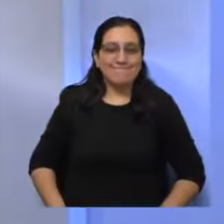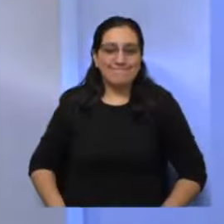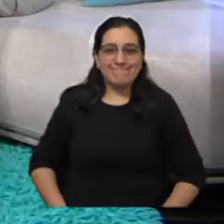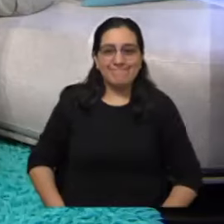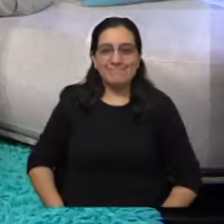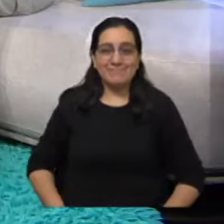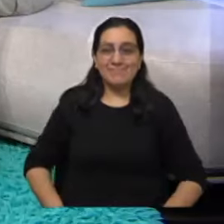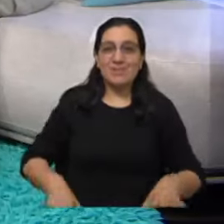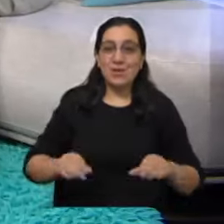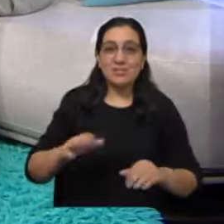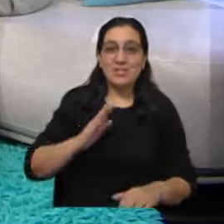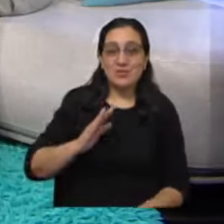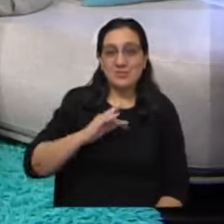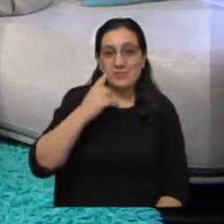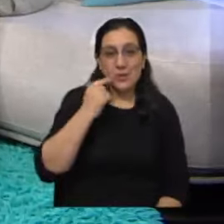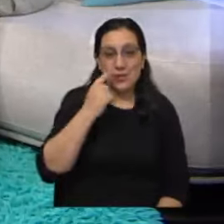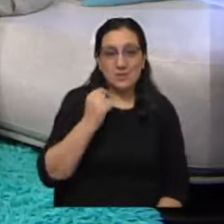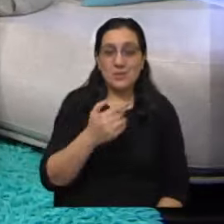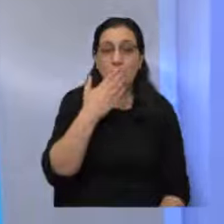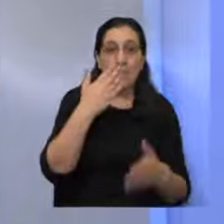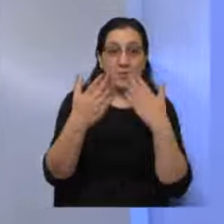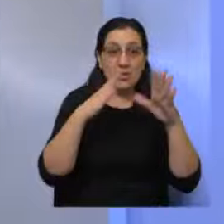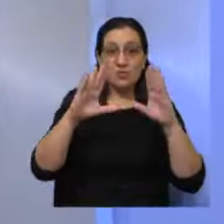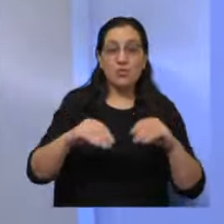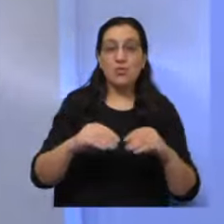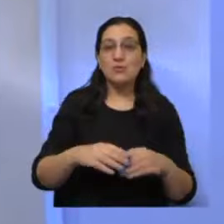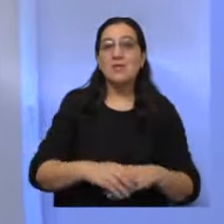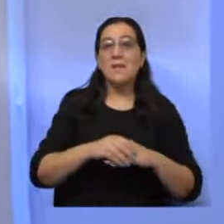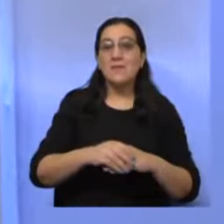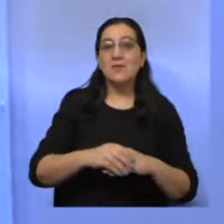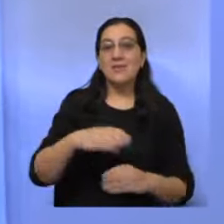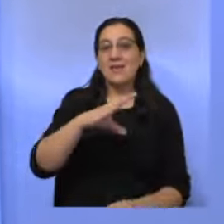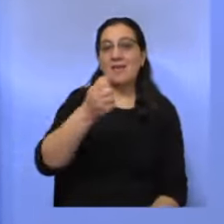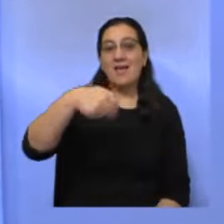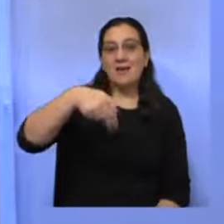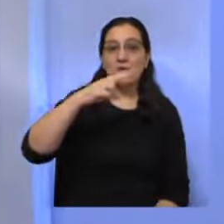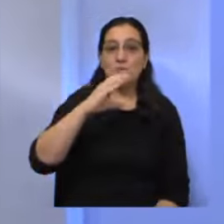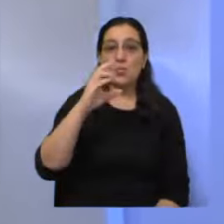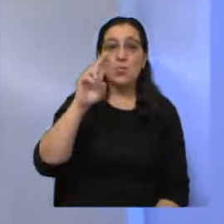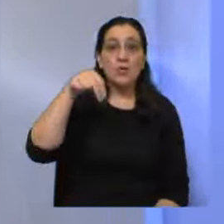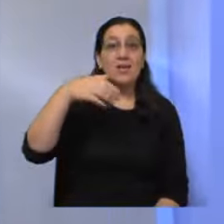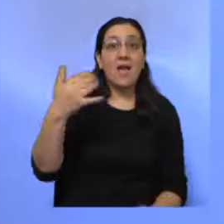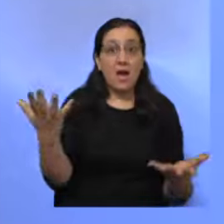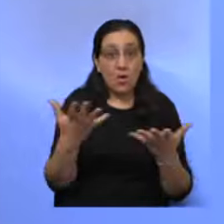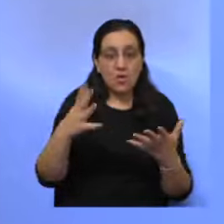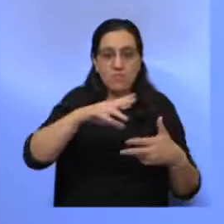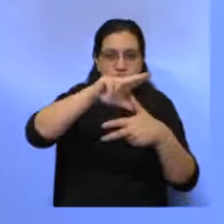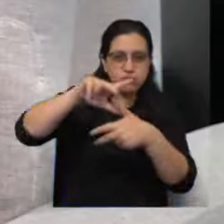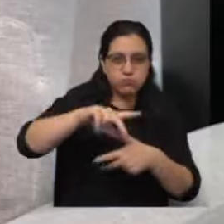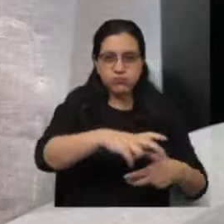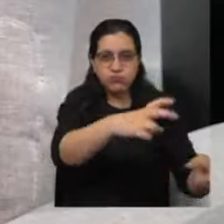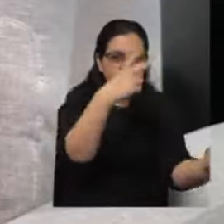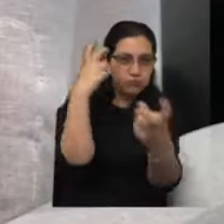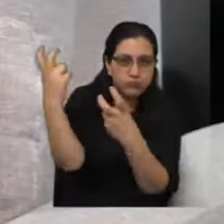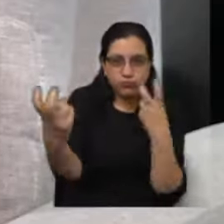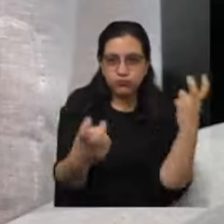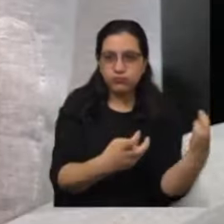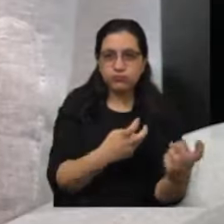Totalmente. Señores, señores. Un beso a todos los amigos de Cancún que están en un temporal. Ay, no. No, un temporal es otra